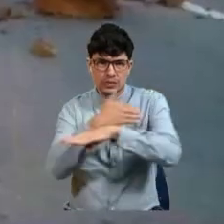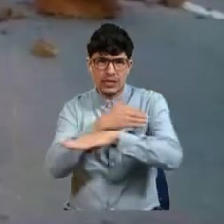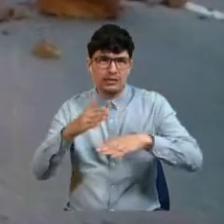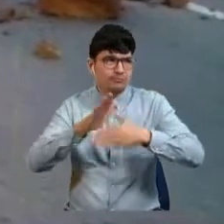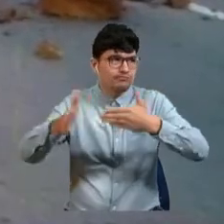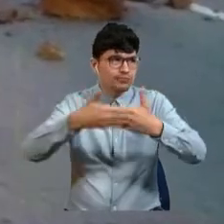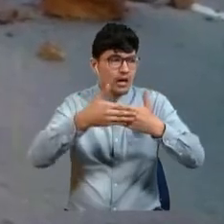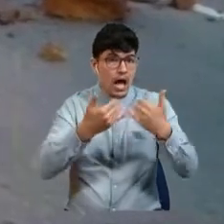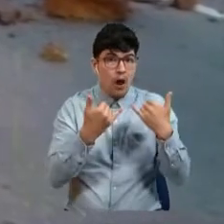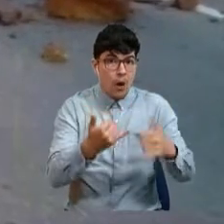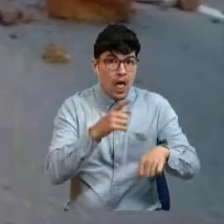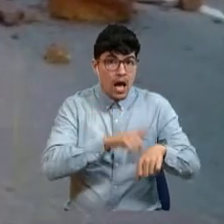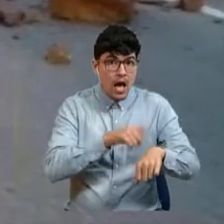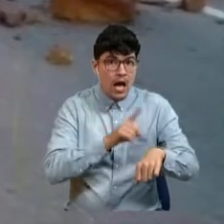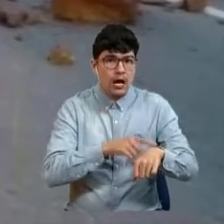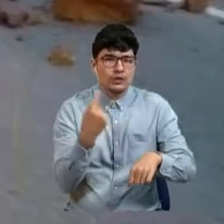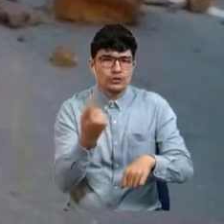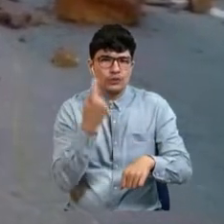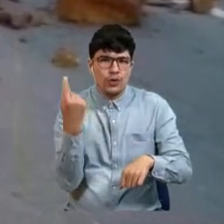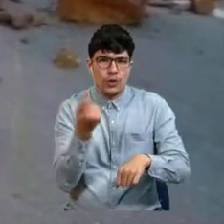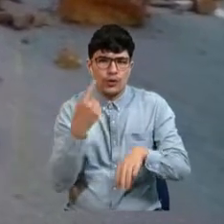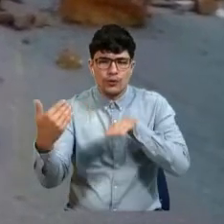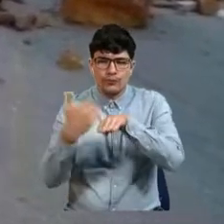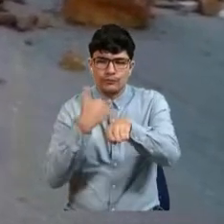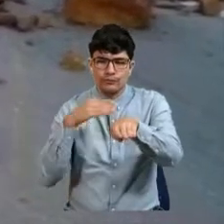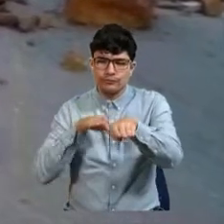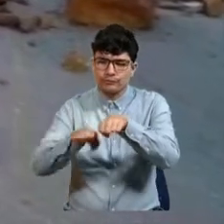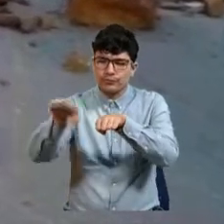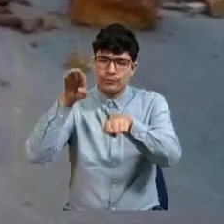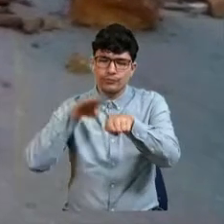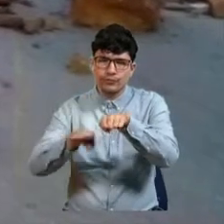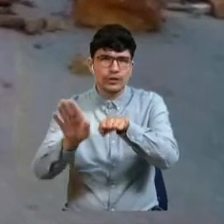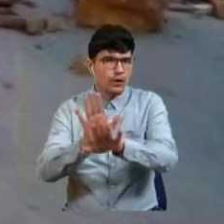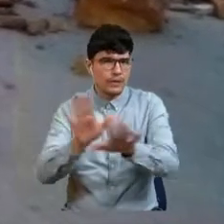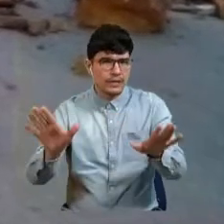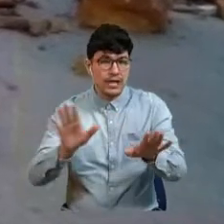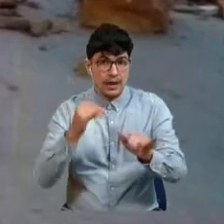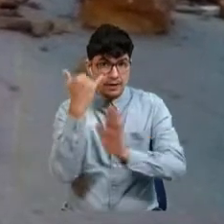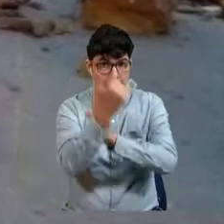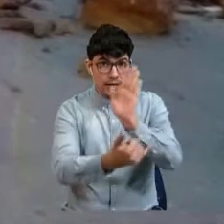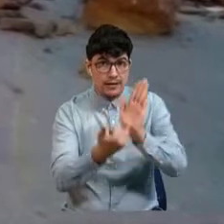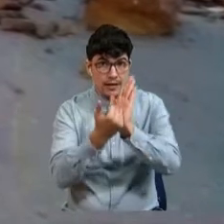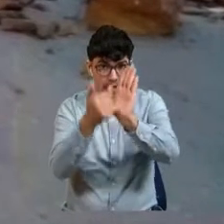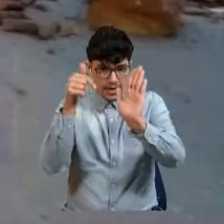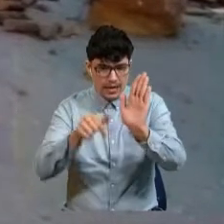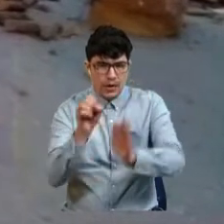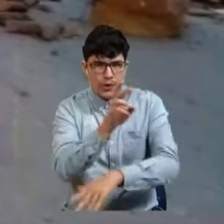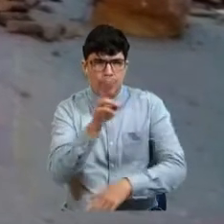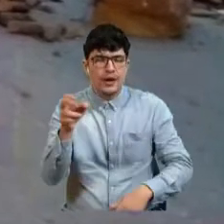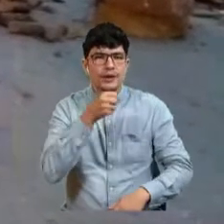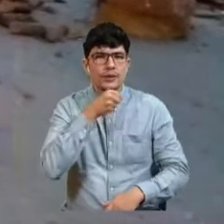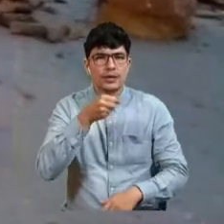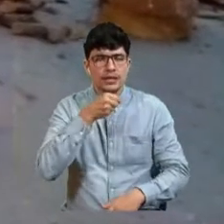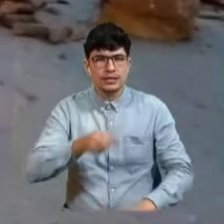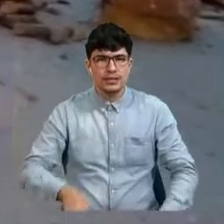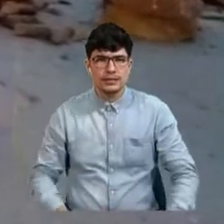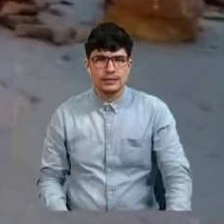hora se registra solamente paso a un carril. Esta es la información y la imagen del día en Oriente Noticias.